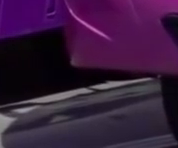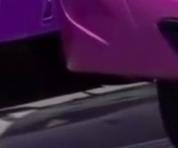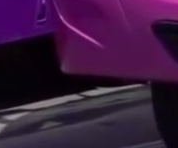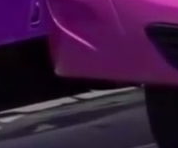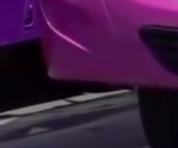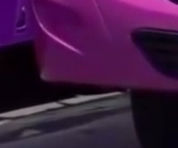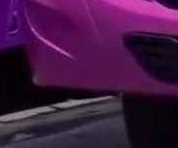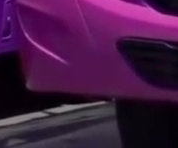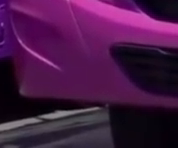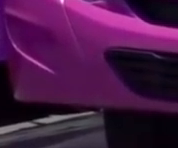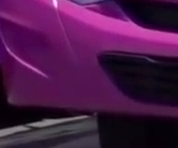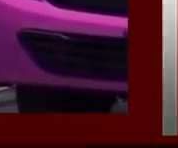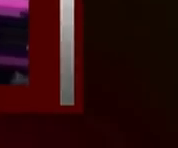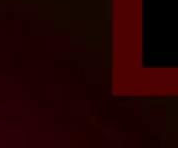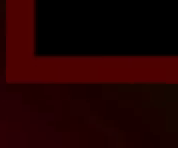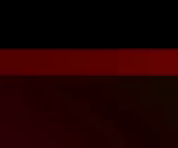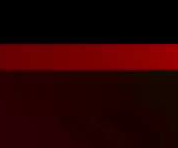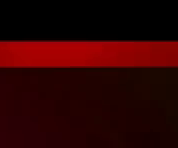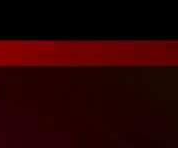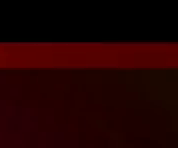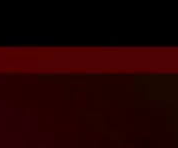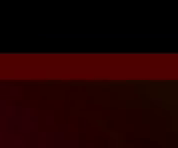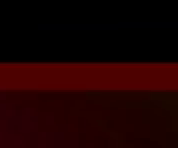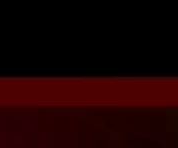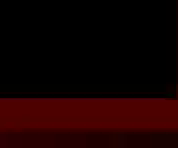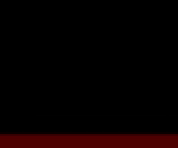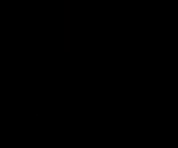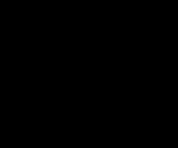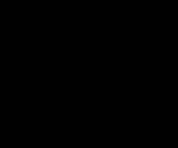aquí, y microbuses. Jefa, como puede ver, tenemos...